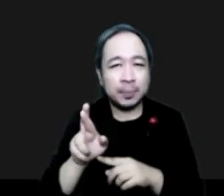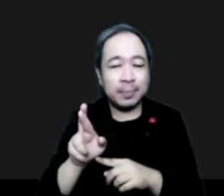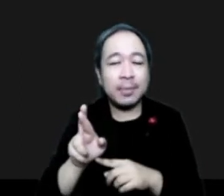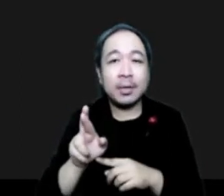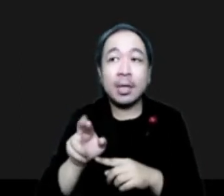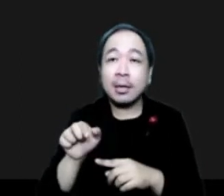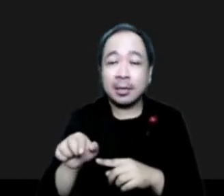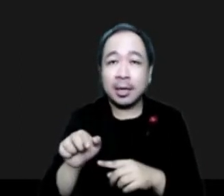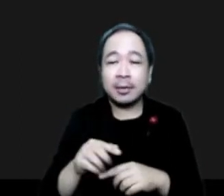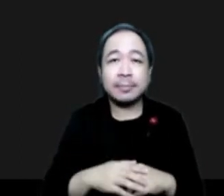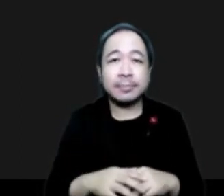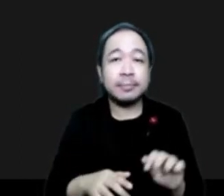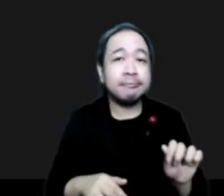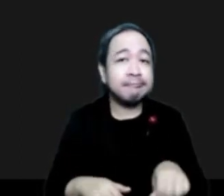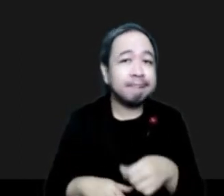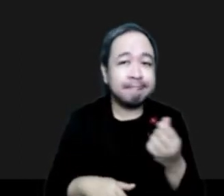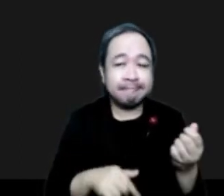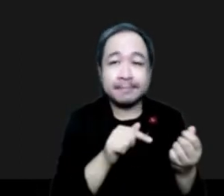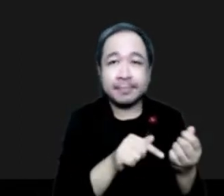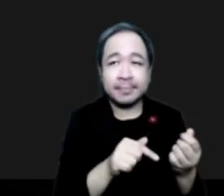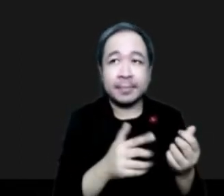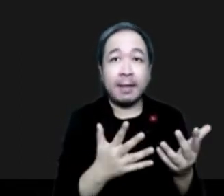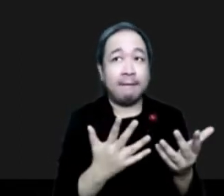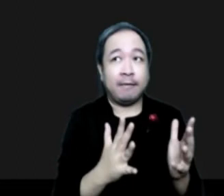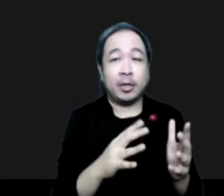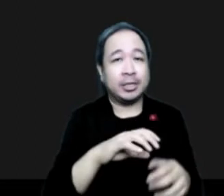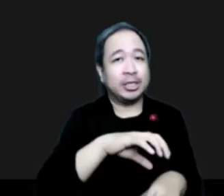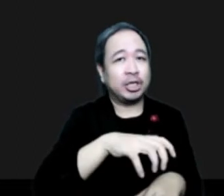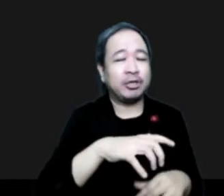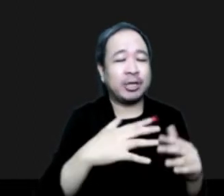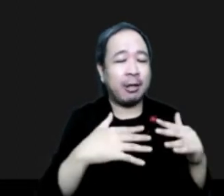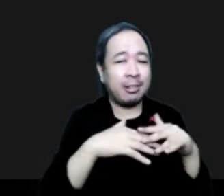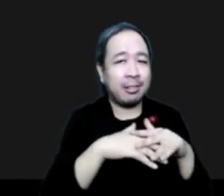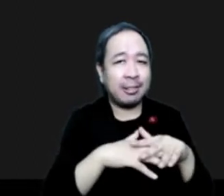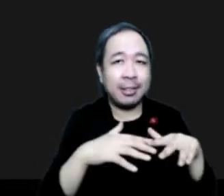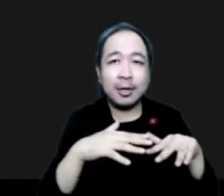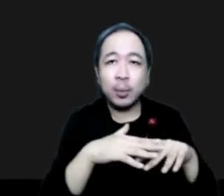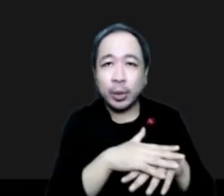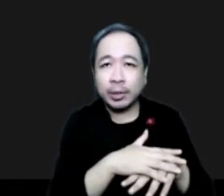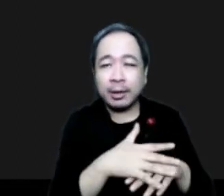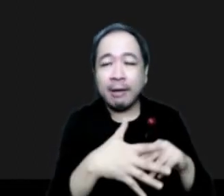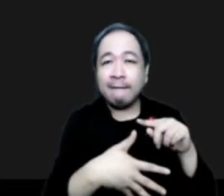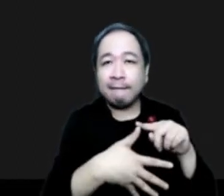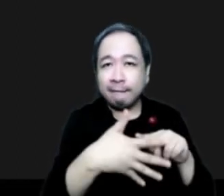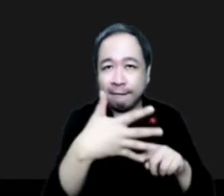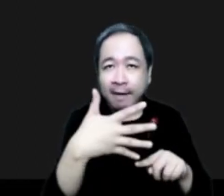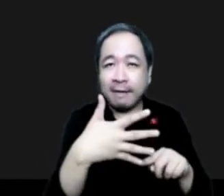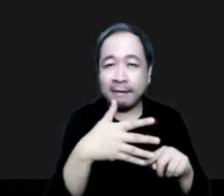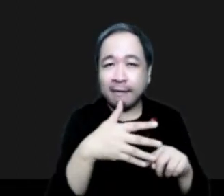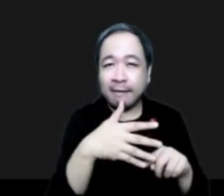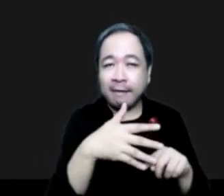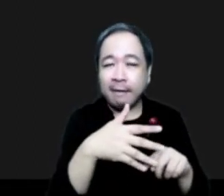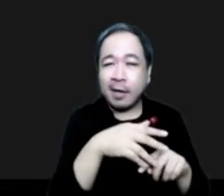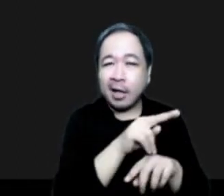nacional que creo que consta de cinco sensores, hubo que agregarle un sensor más y un sistema de